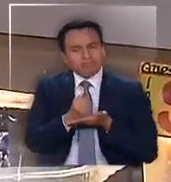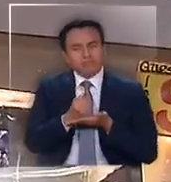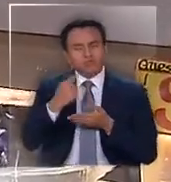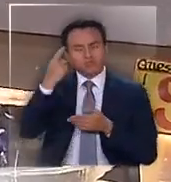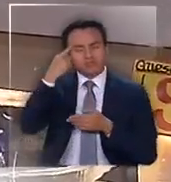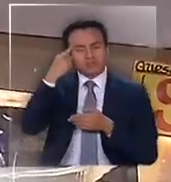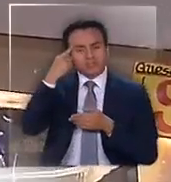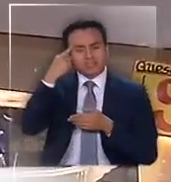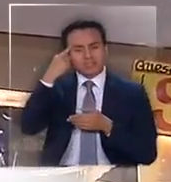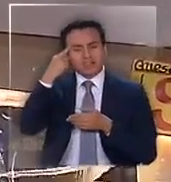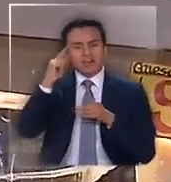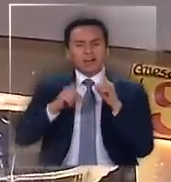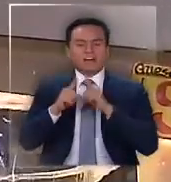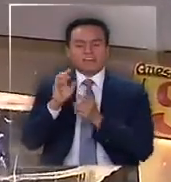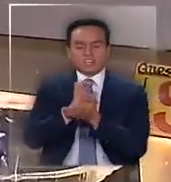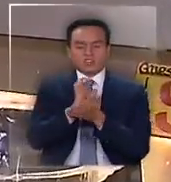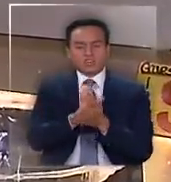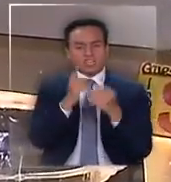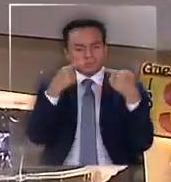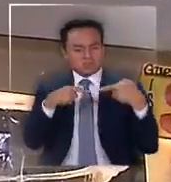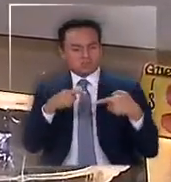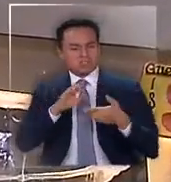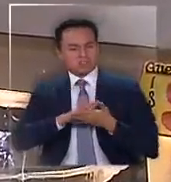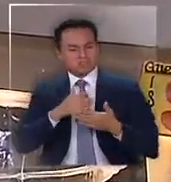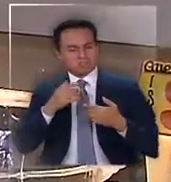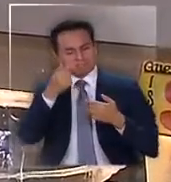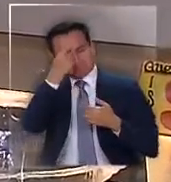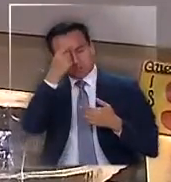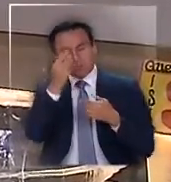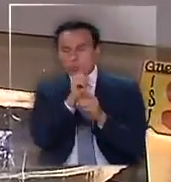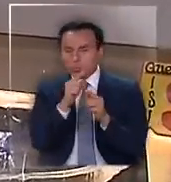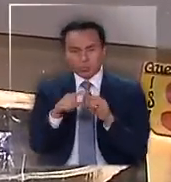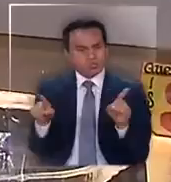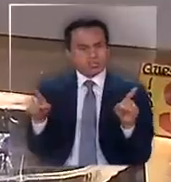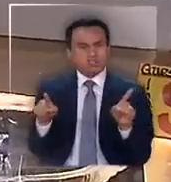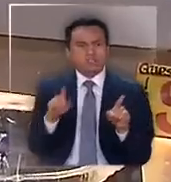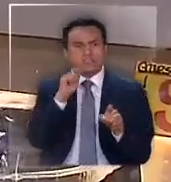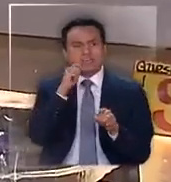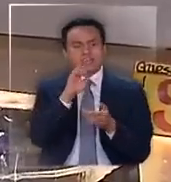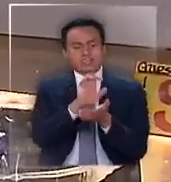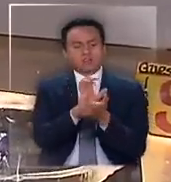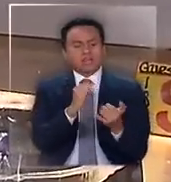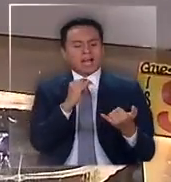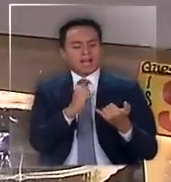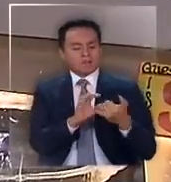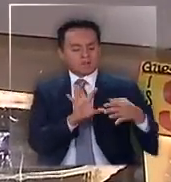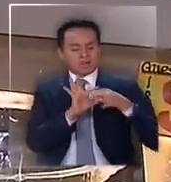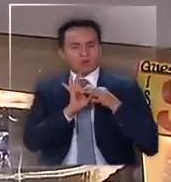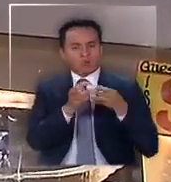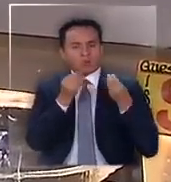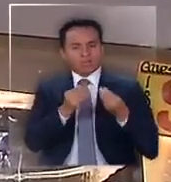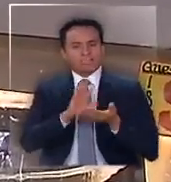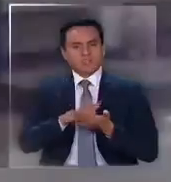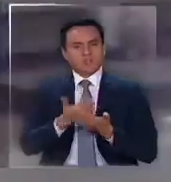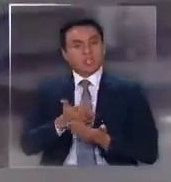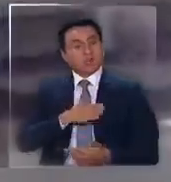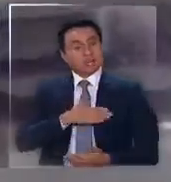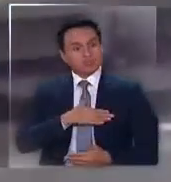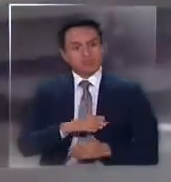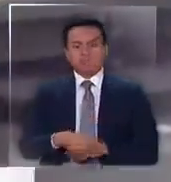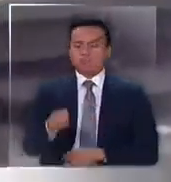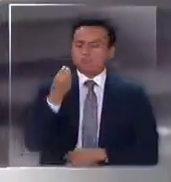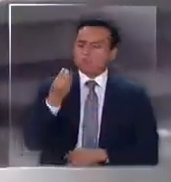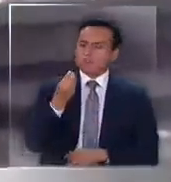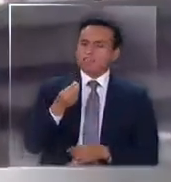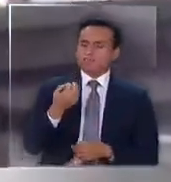la idea de que los quesos son enemigos para la salud y todo lo contrario. El queso aparece como un amigo y aliado de la buena salud y del corazón. Bueno,